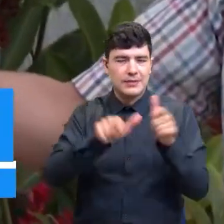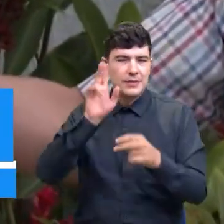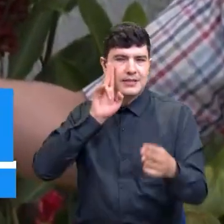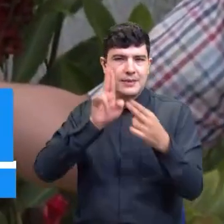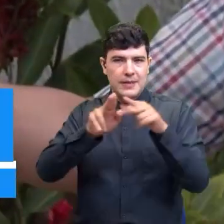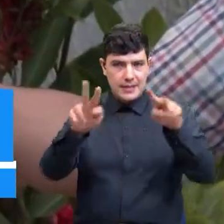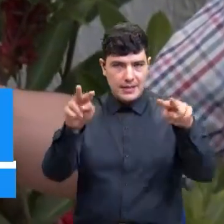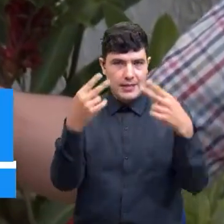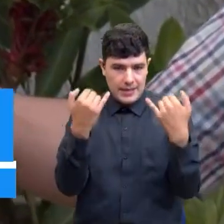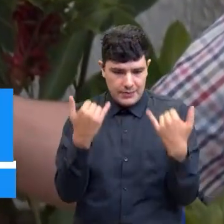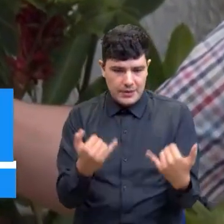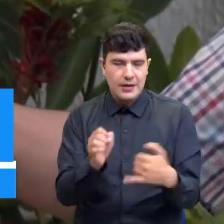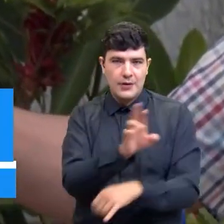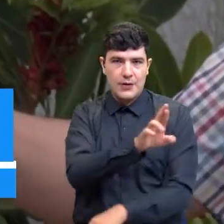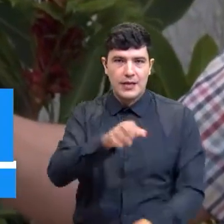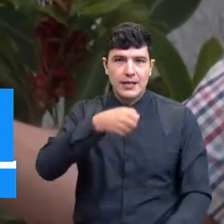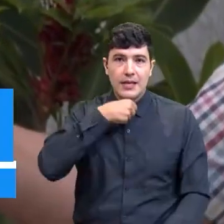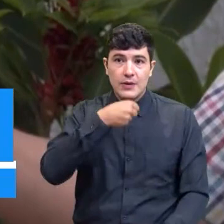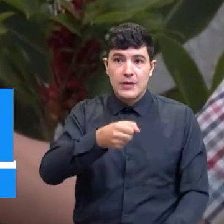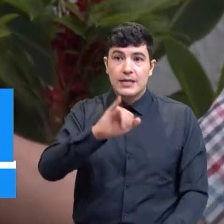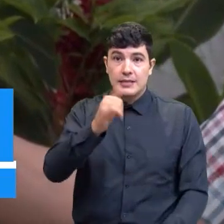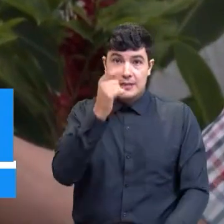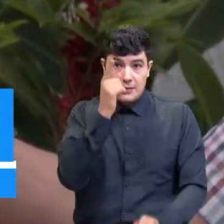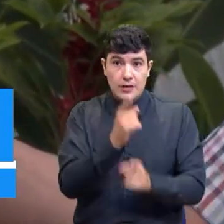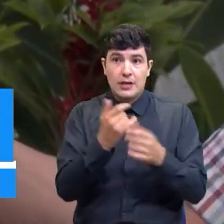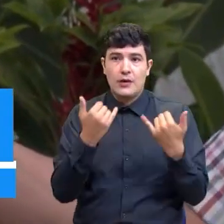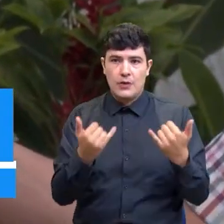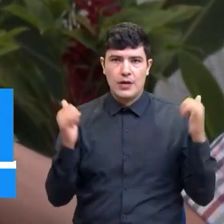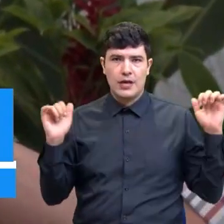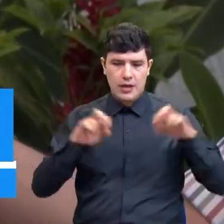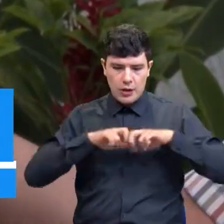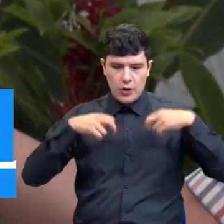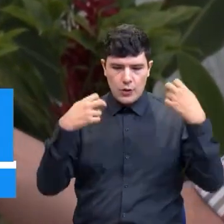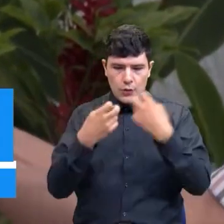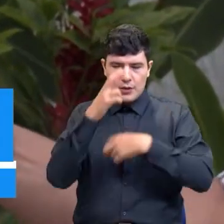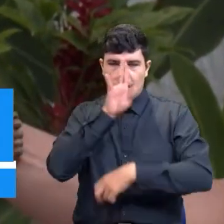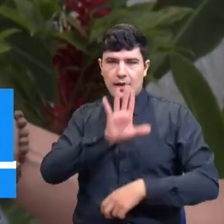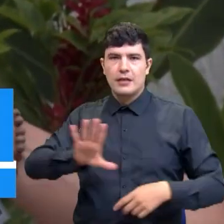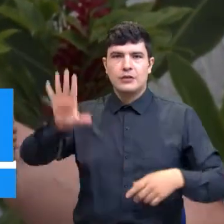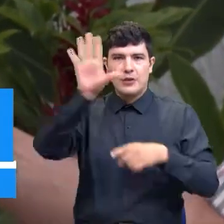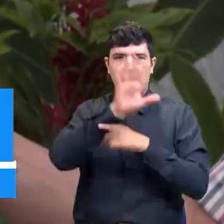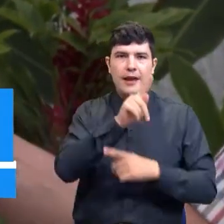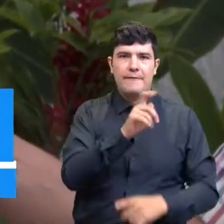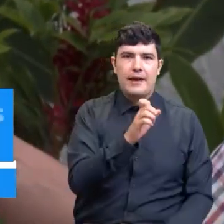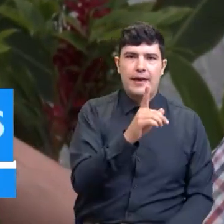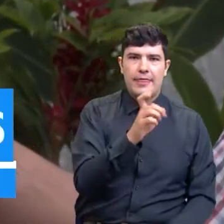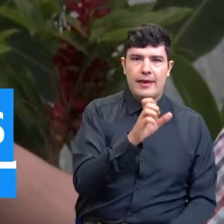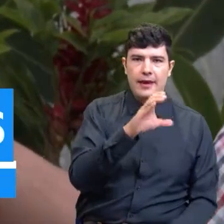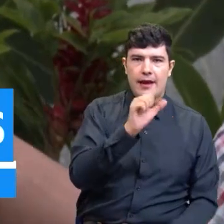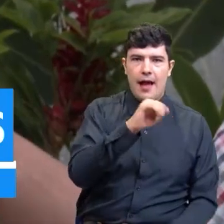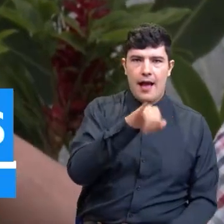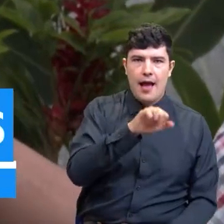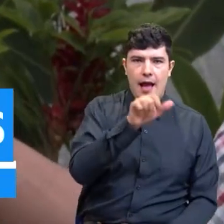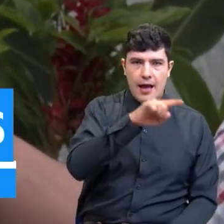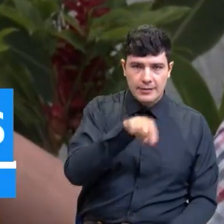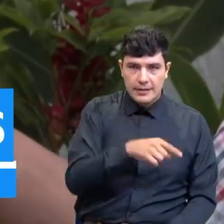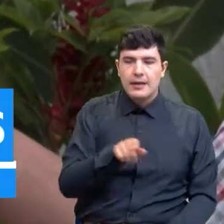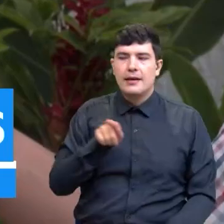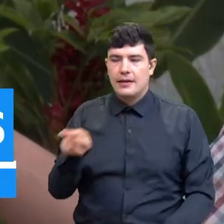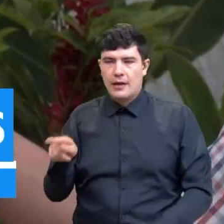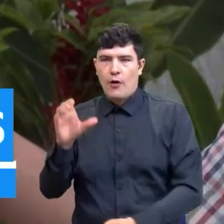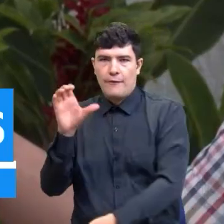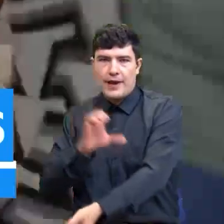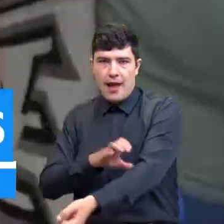audiencia Sí aquí estamos hoy en la junta Nacional de fe de cajas conteniendo a comfenalco Santander